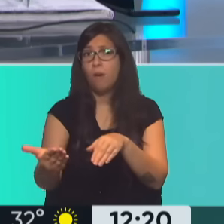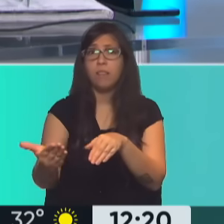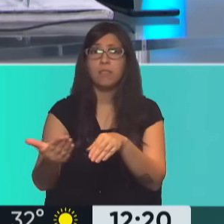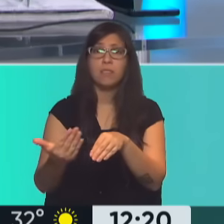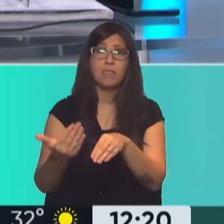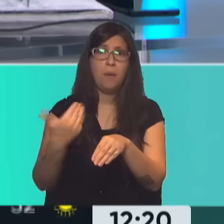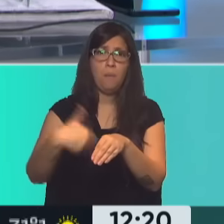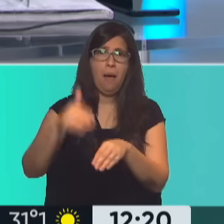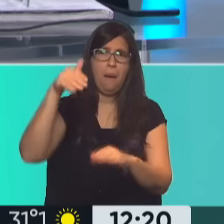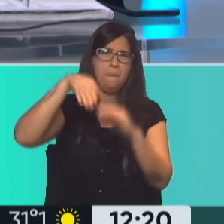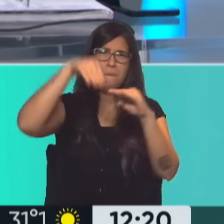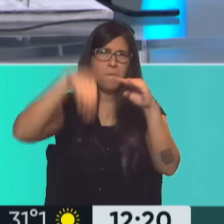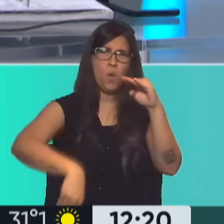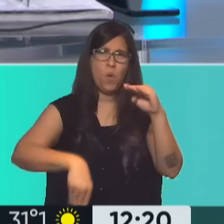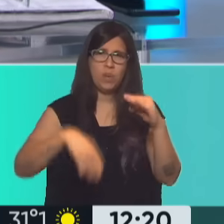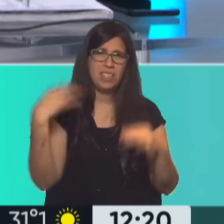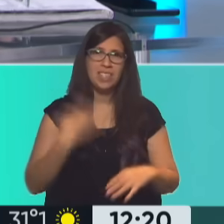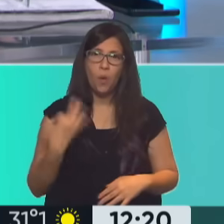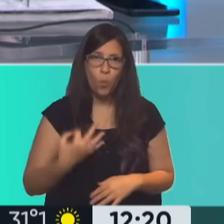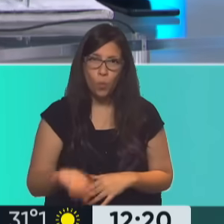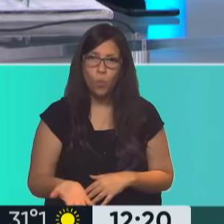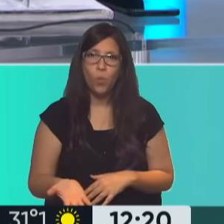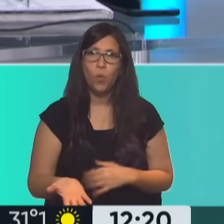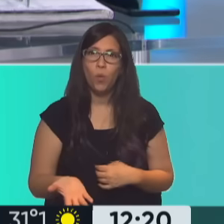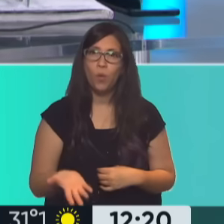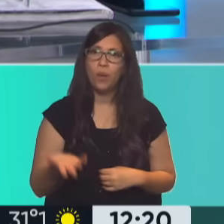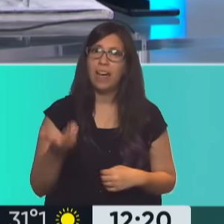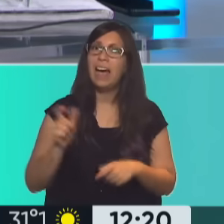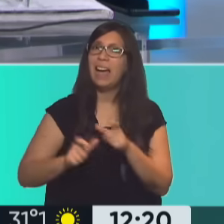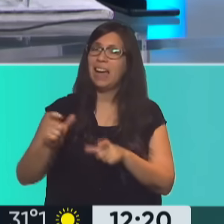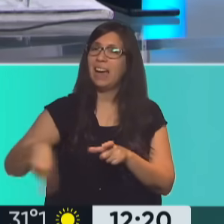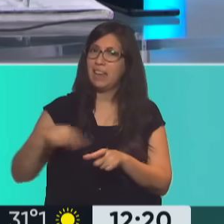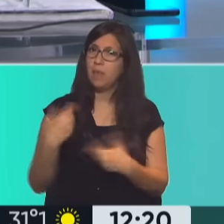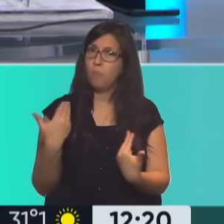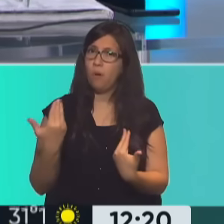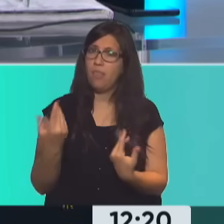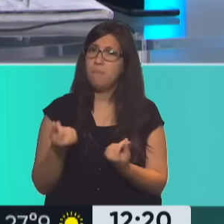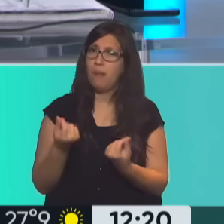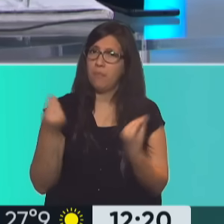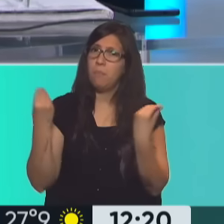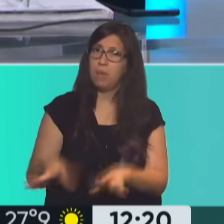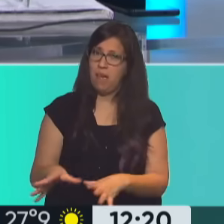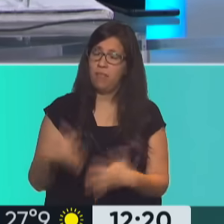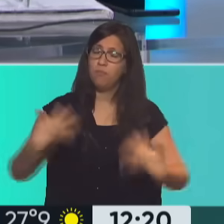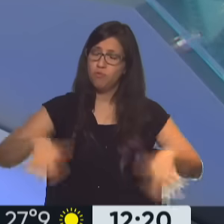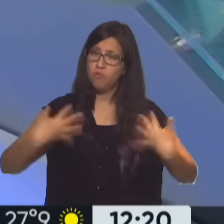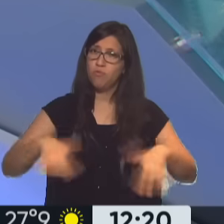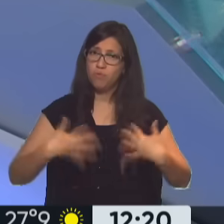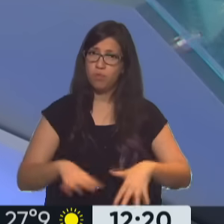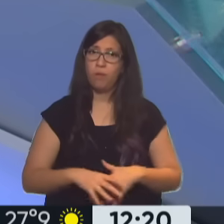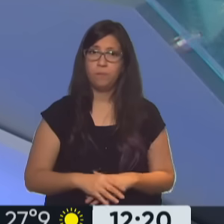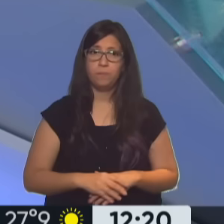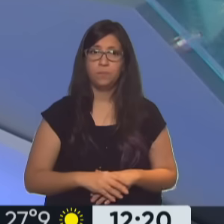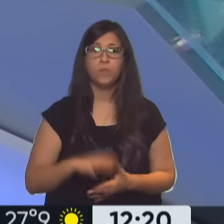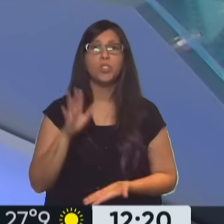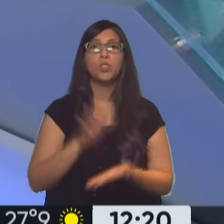después haya una caída tremenda hay gente va puede perder mucha plata con con todo esto es una de las cuestiones Bueno sobre las